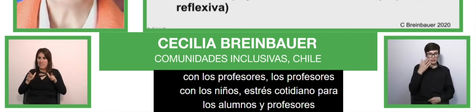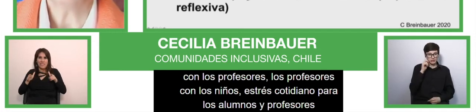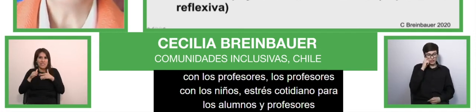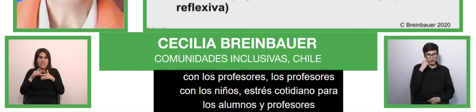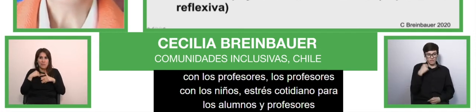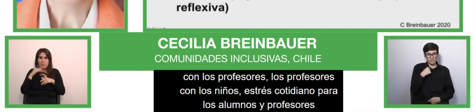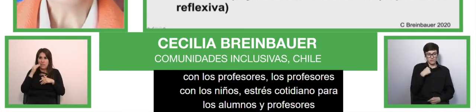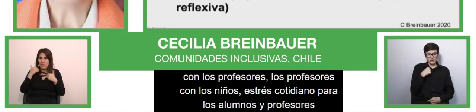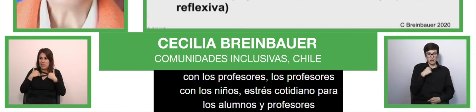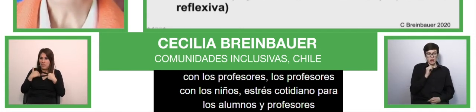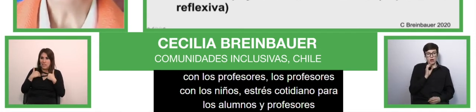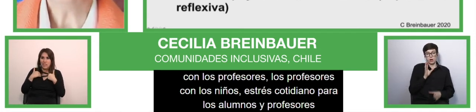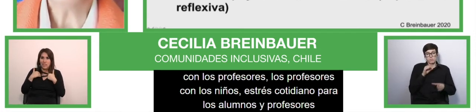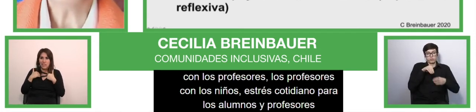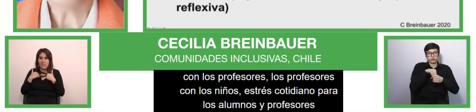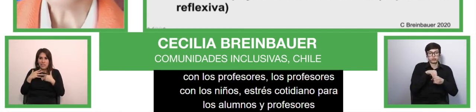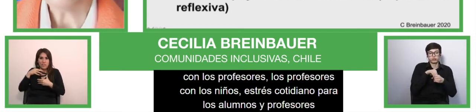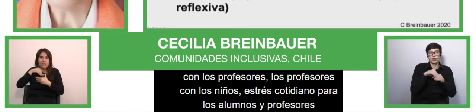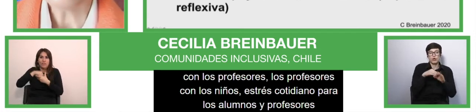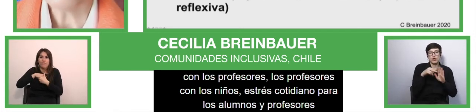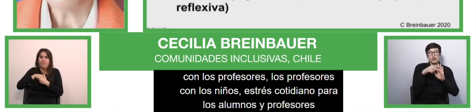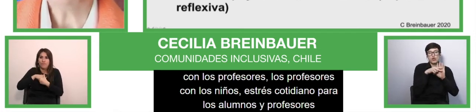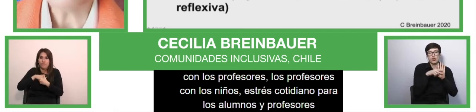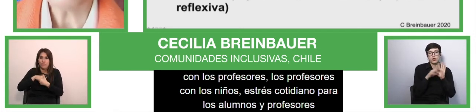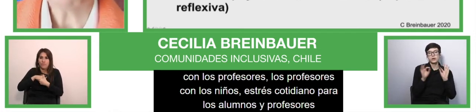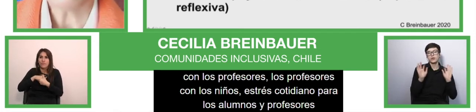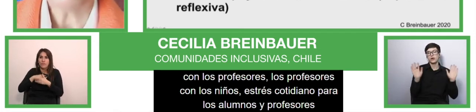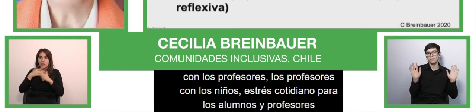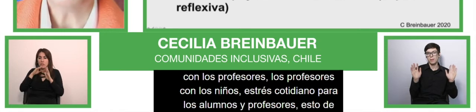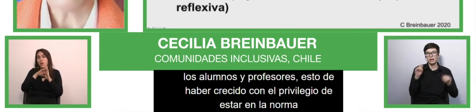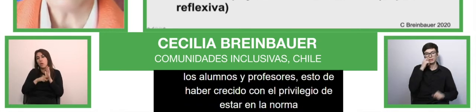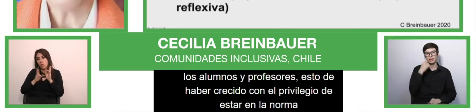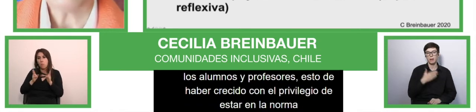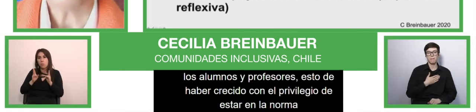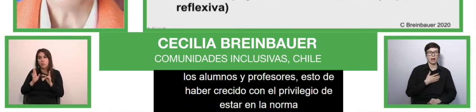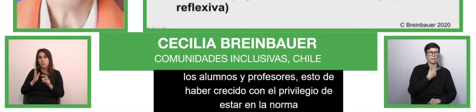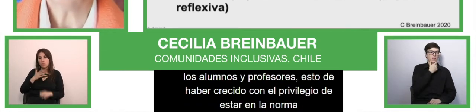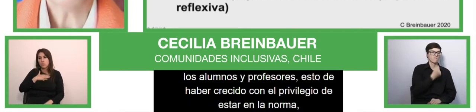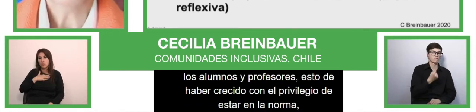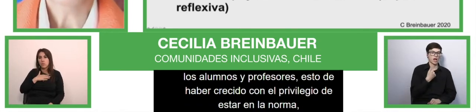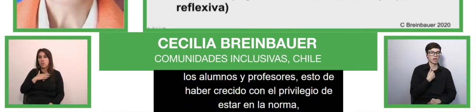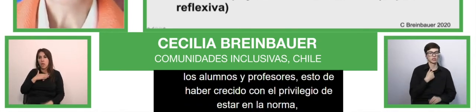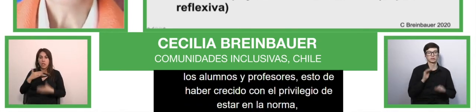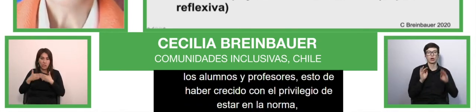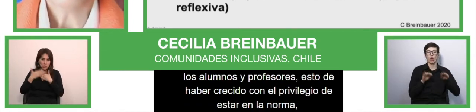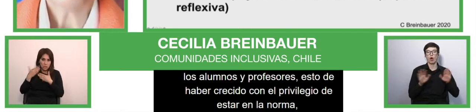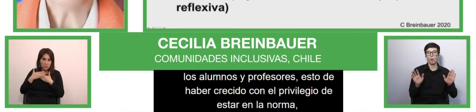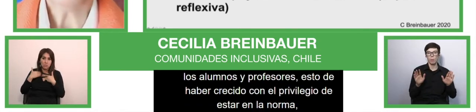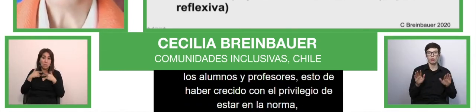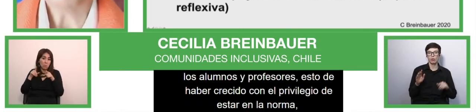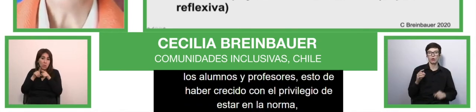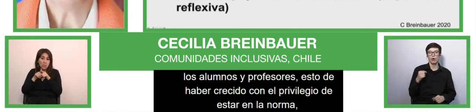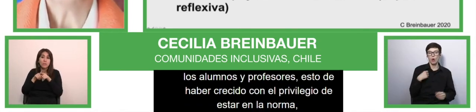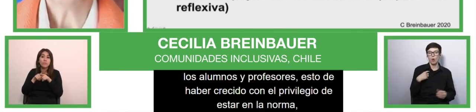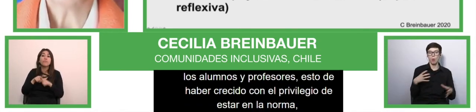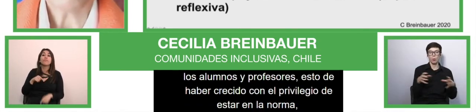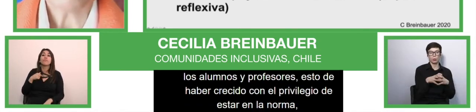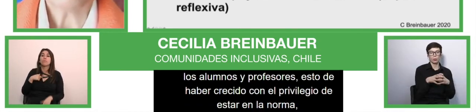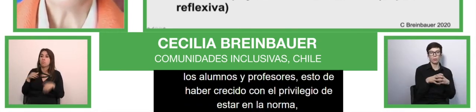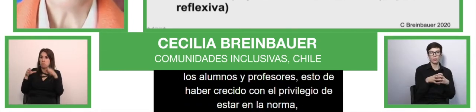estar en la norma de que sea más fácil de que haya sido más fácil para uno para calzar con el